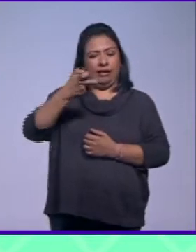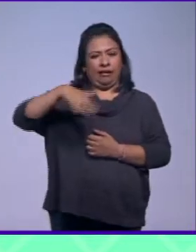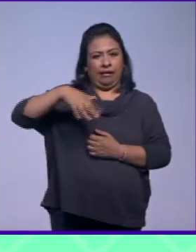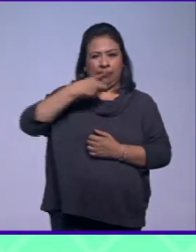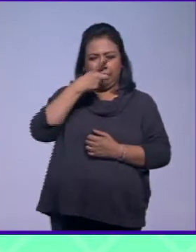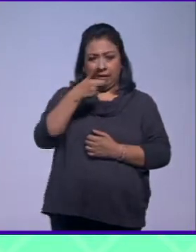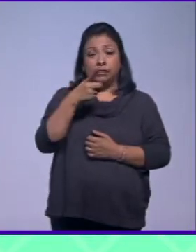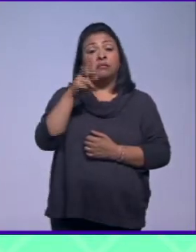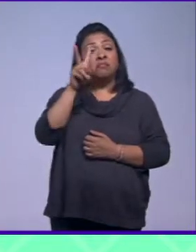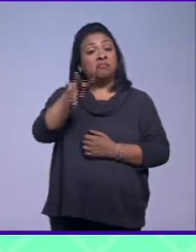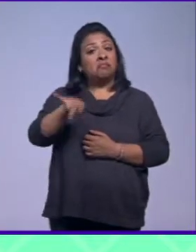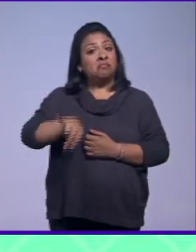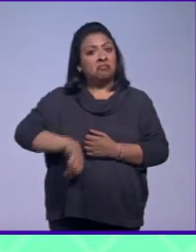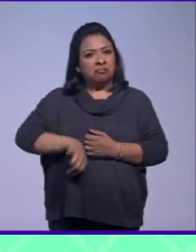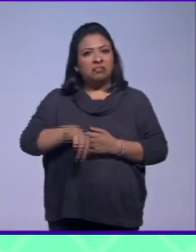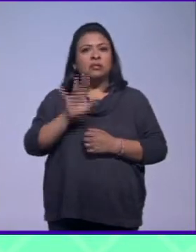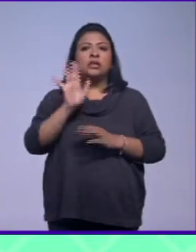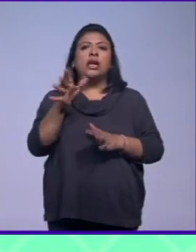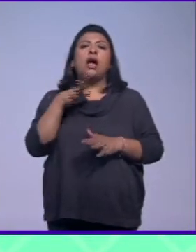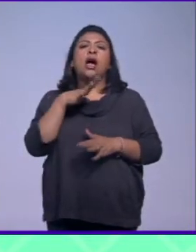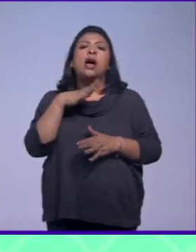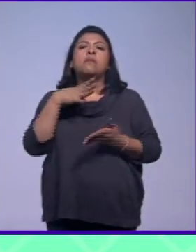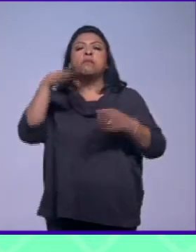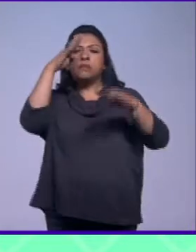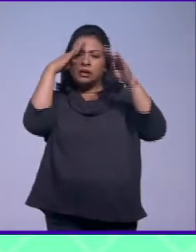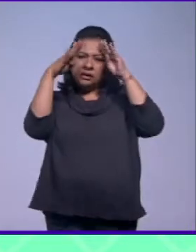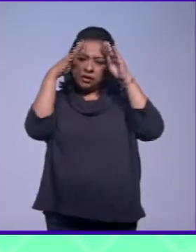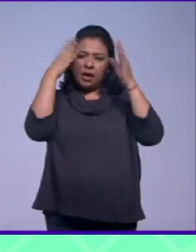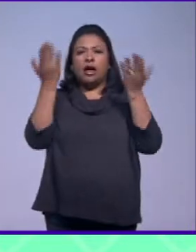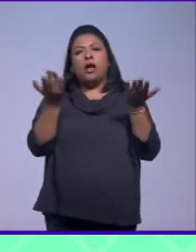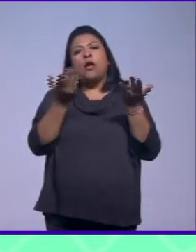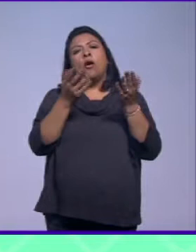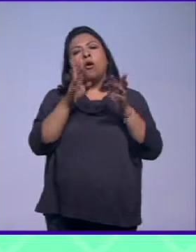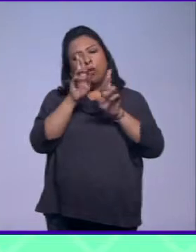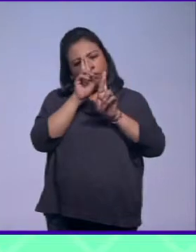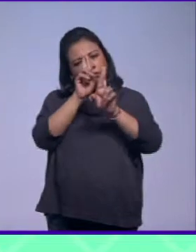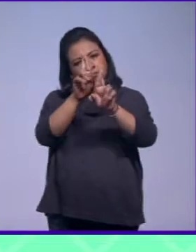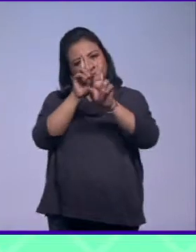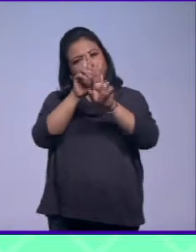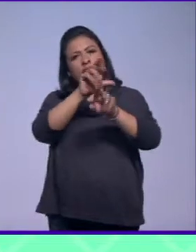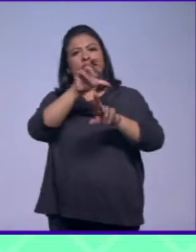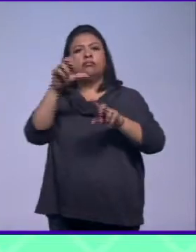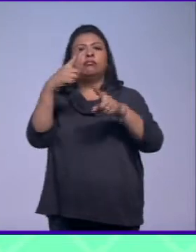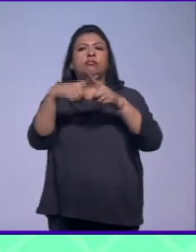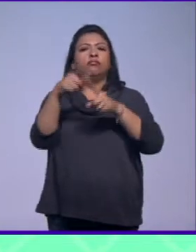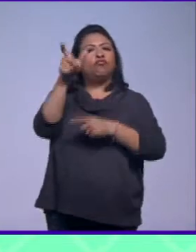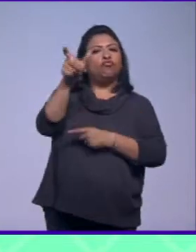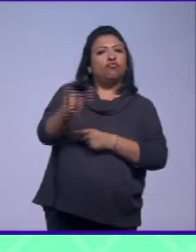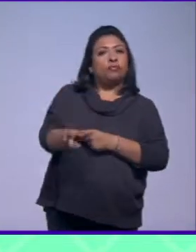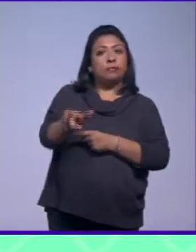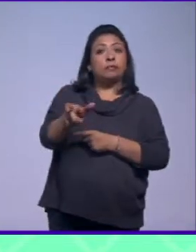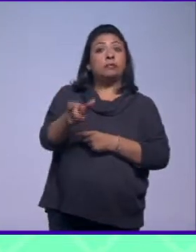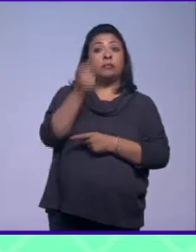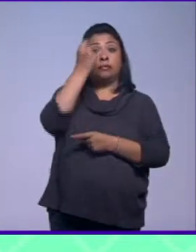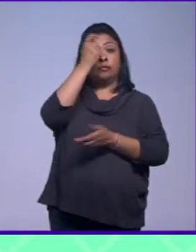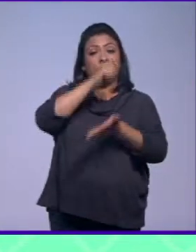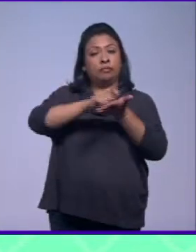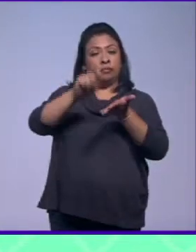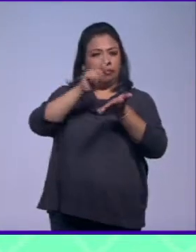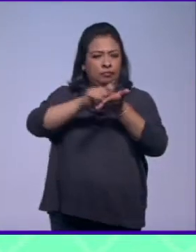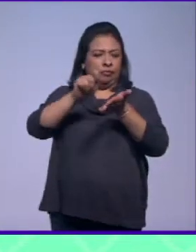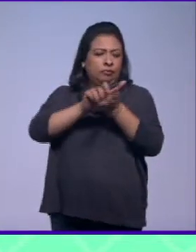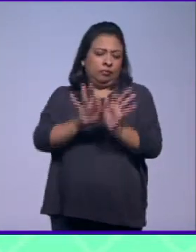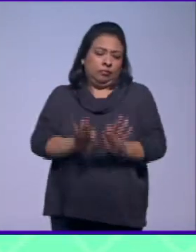es bien interesante porque ya se tenían contemplados algunos homenajes en torno a la figura de este escritor uno de los